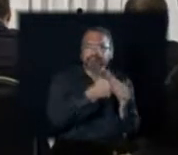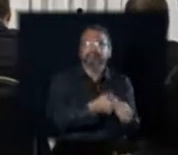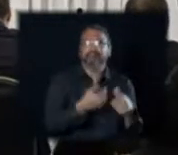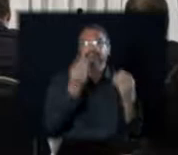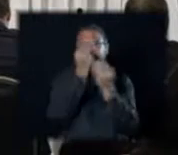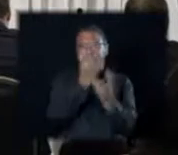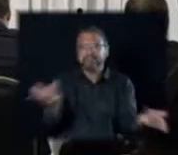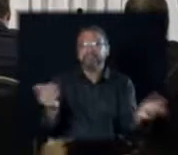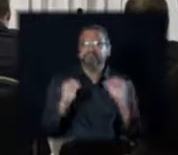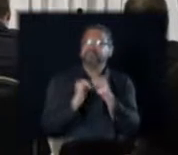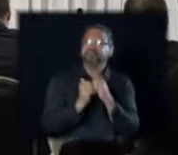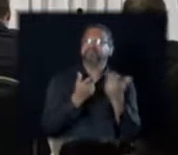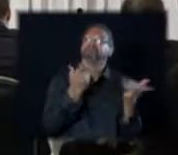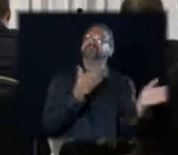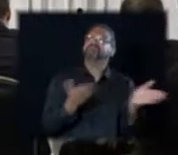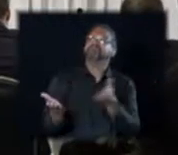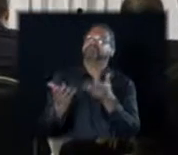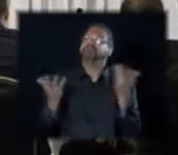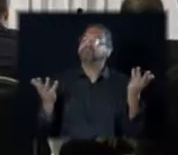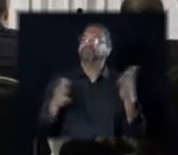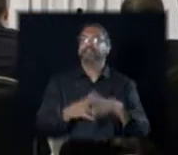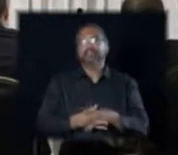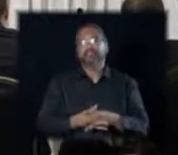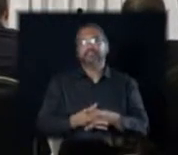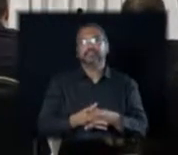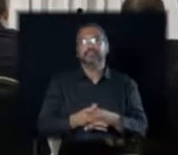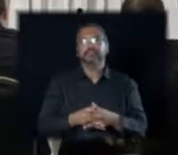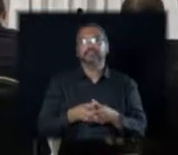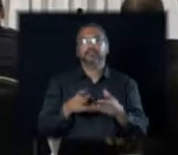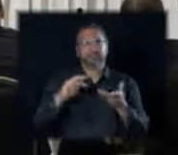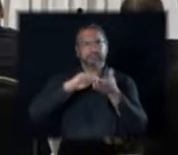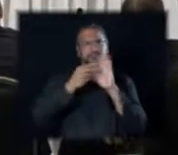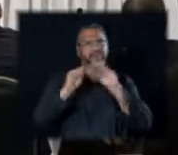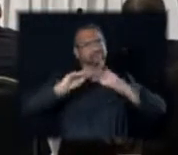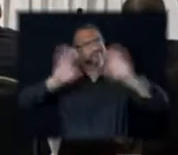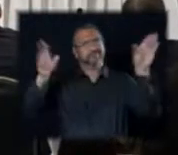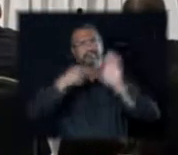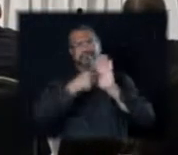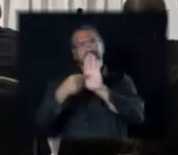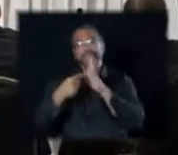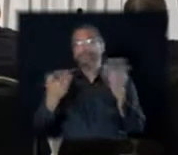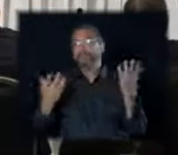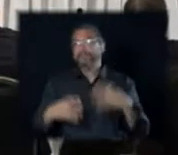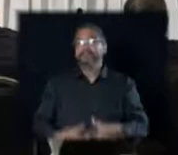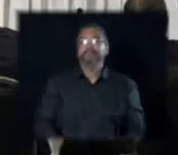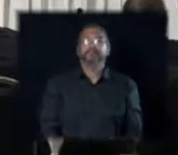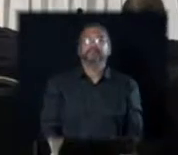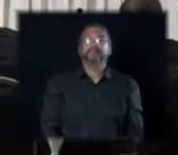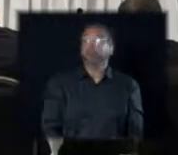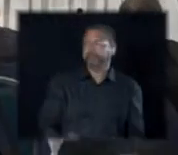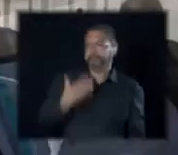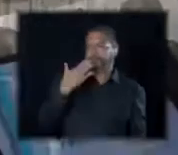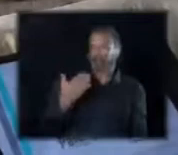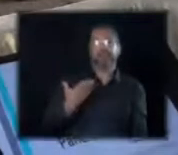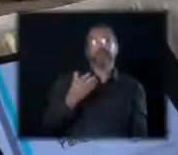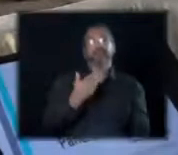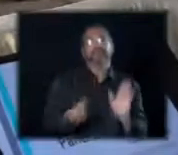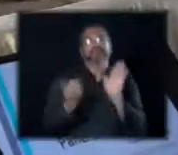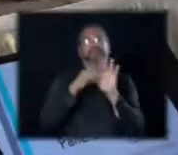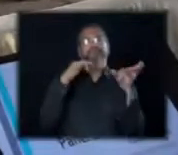su visión relacionada con ese proceso en el futuro para mantener la transparencia?